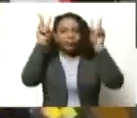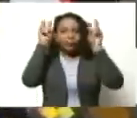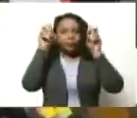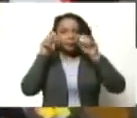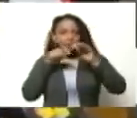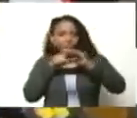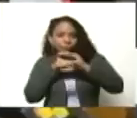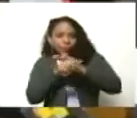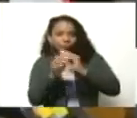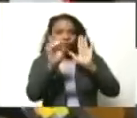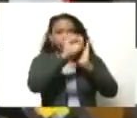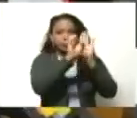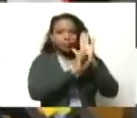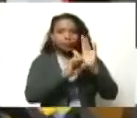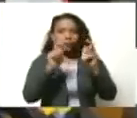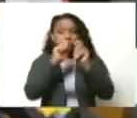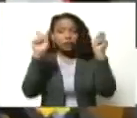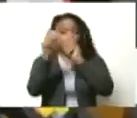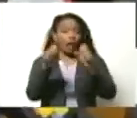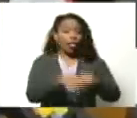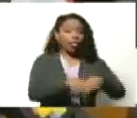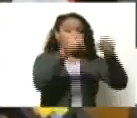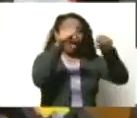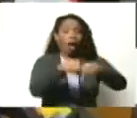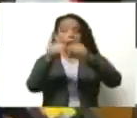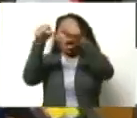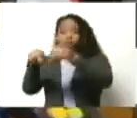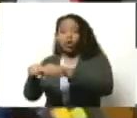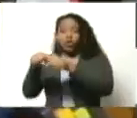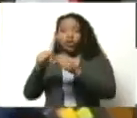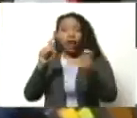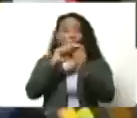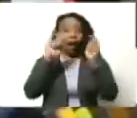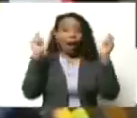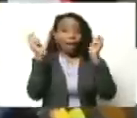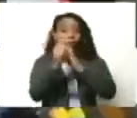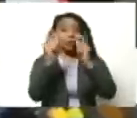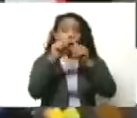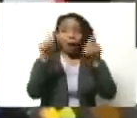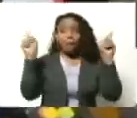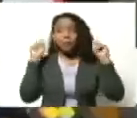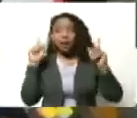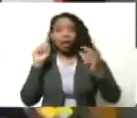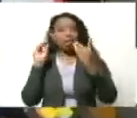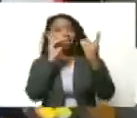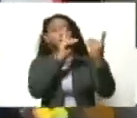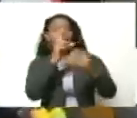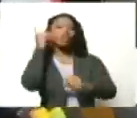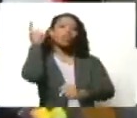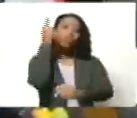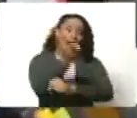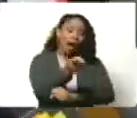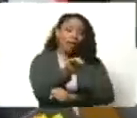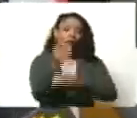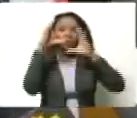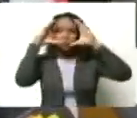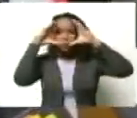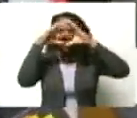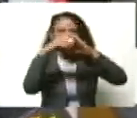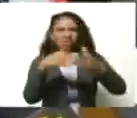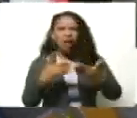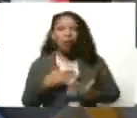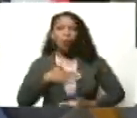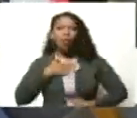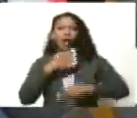irreversible de los daños del cambio climático. El debate debería centrarse en qué puede hacer